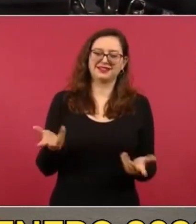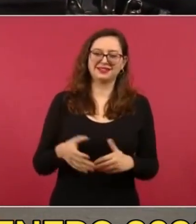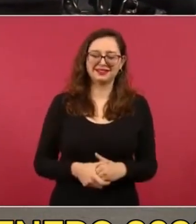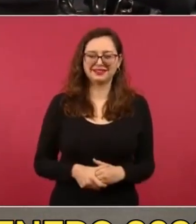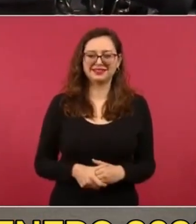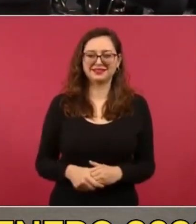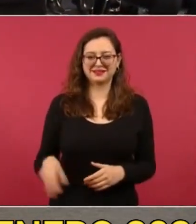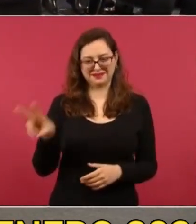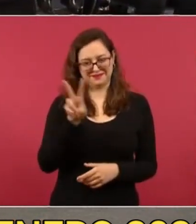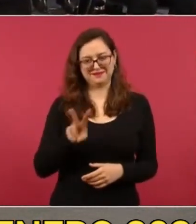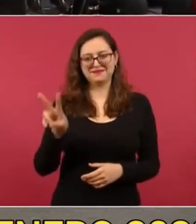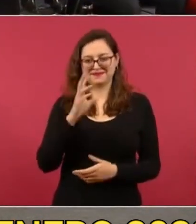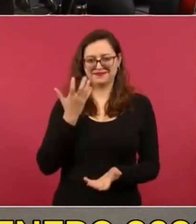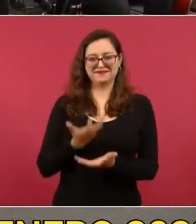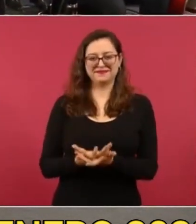Ya.